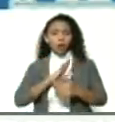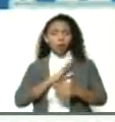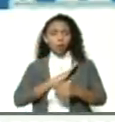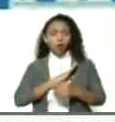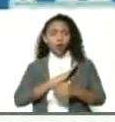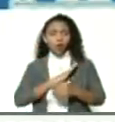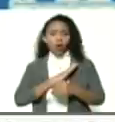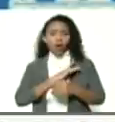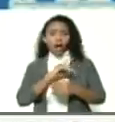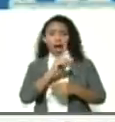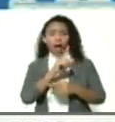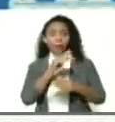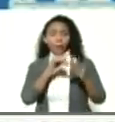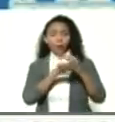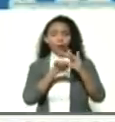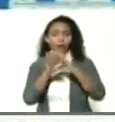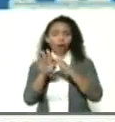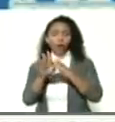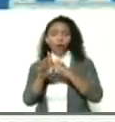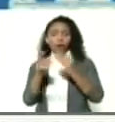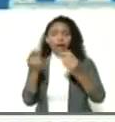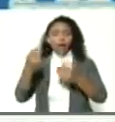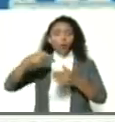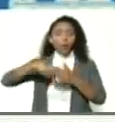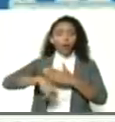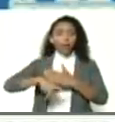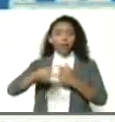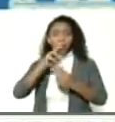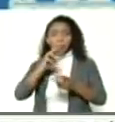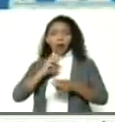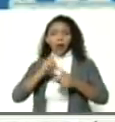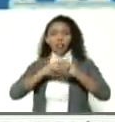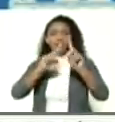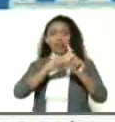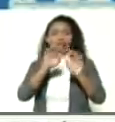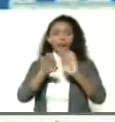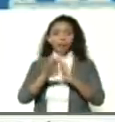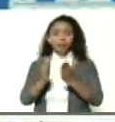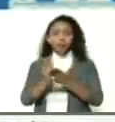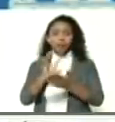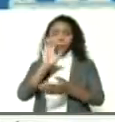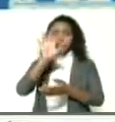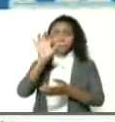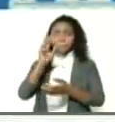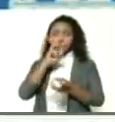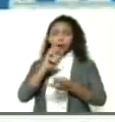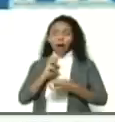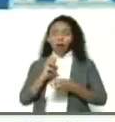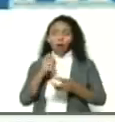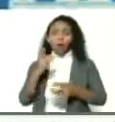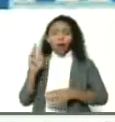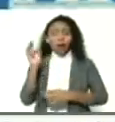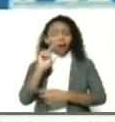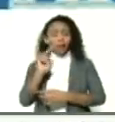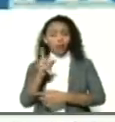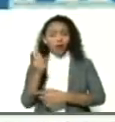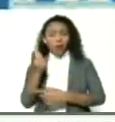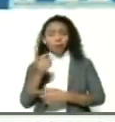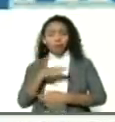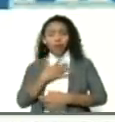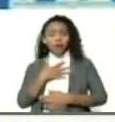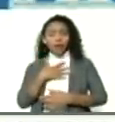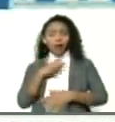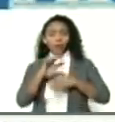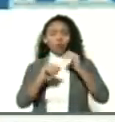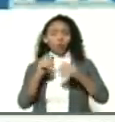líquidos, que están disponibles en cuentas para que Venezuela pueda acceder a la vacuna.